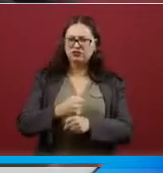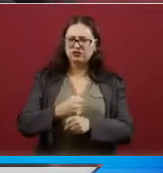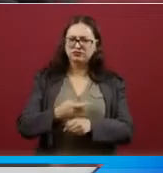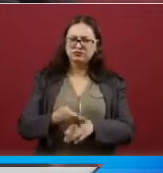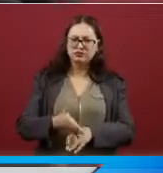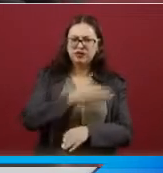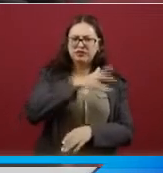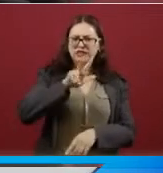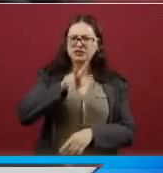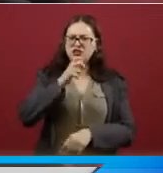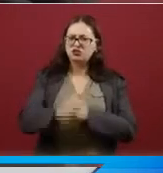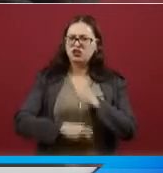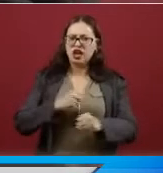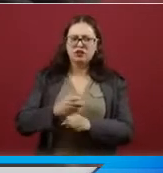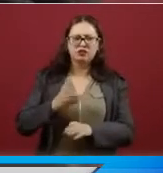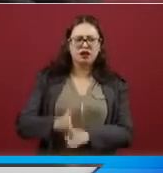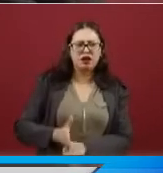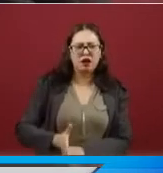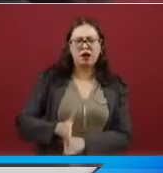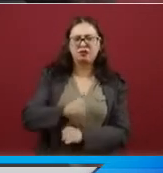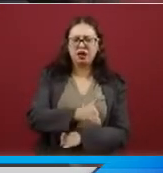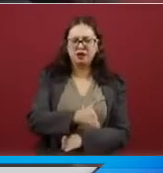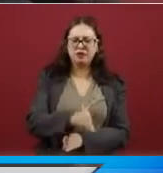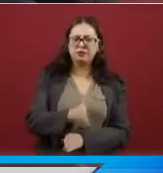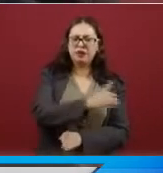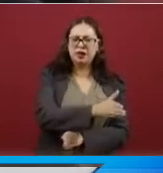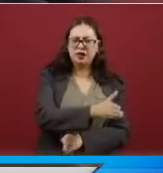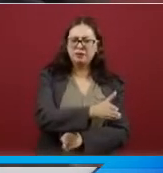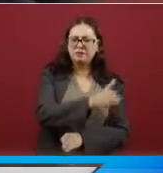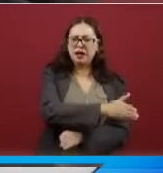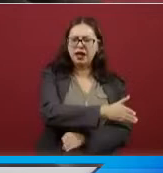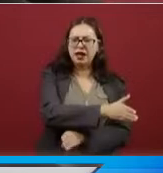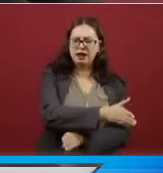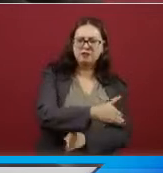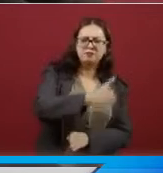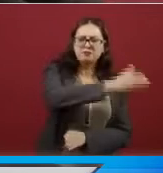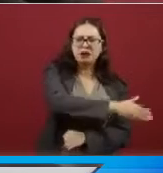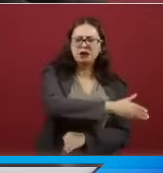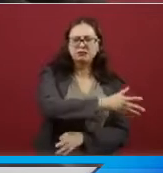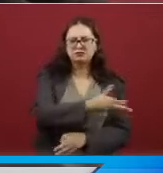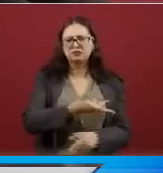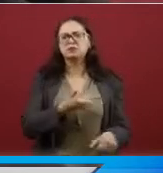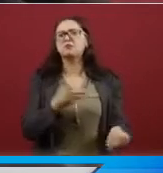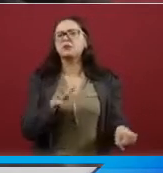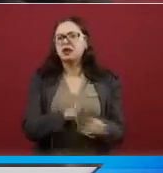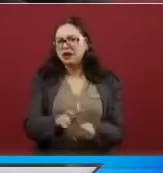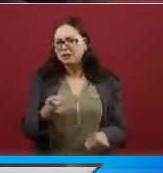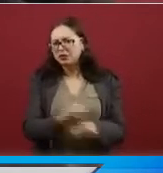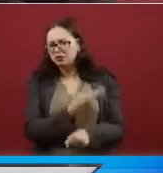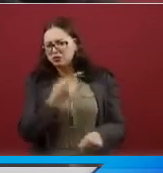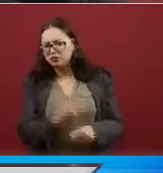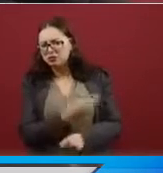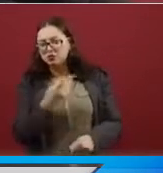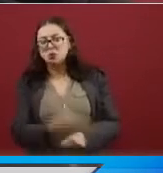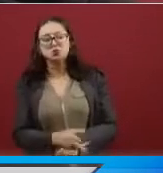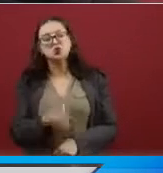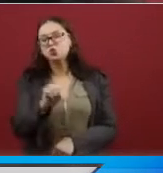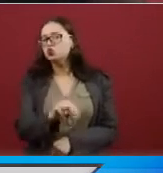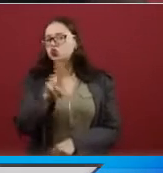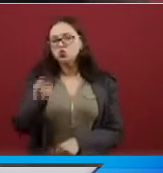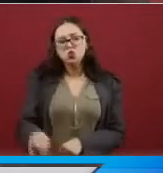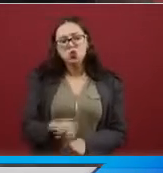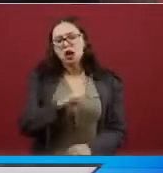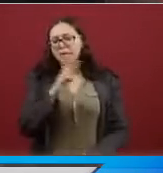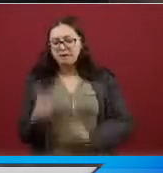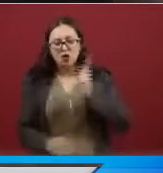se olvidaron de hacer cuestionamientos, de hacer críticas. Y es todo el